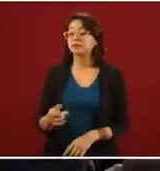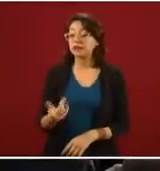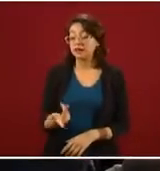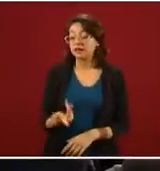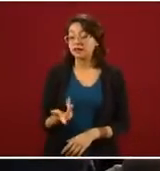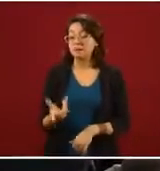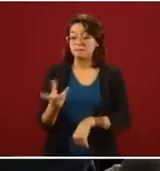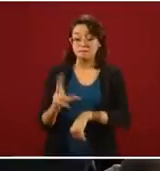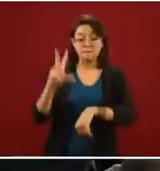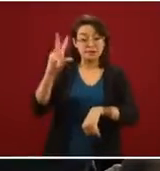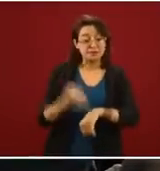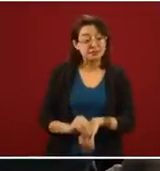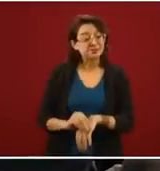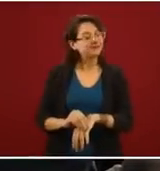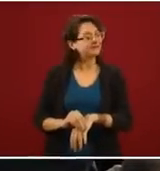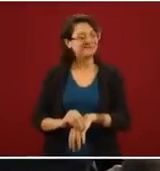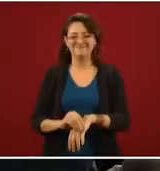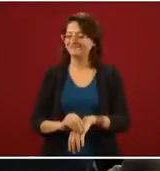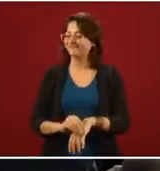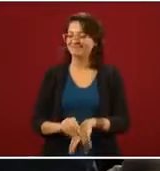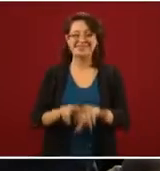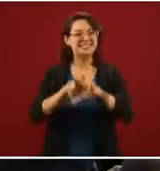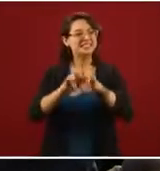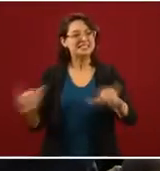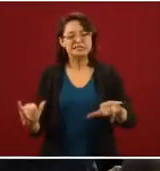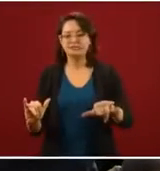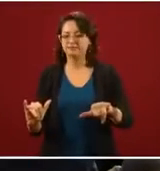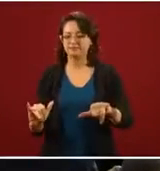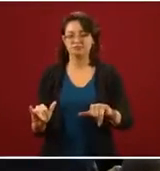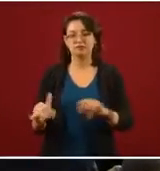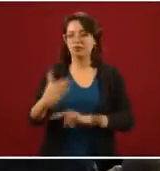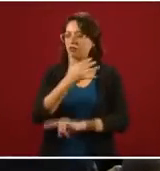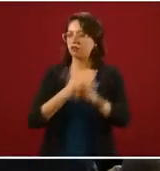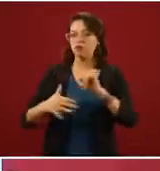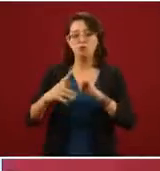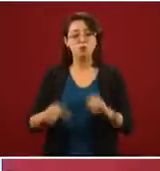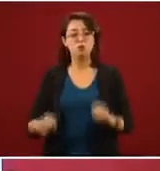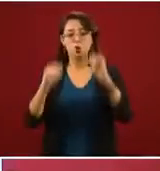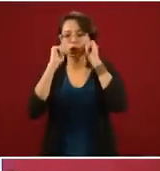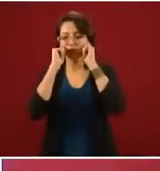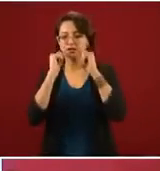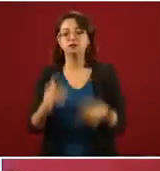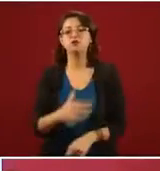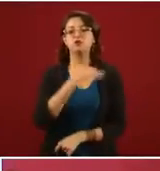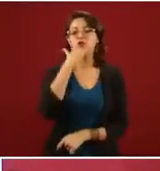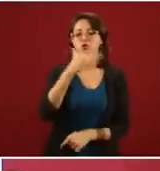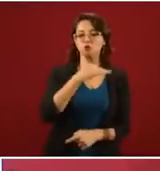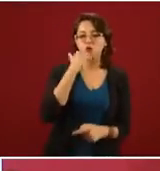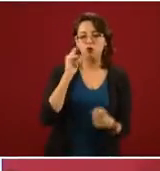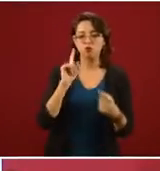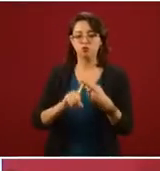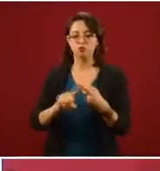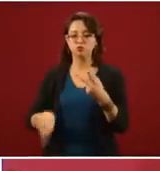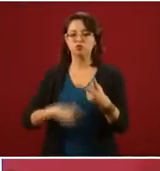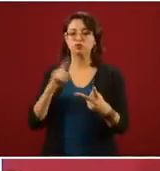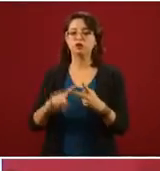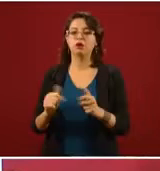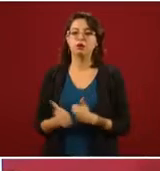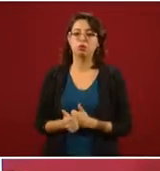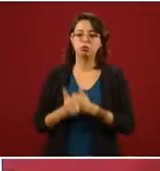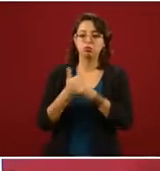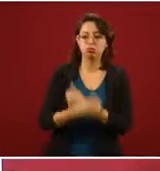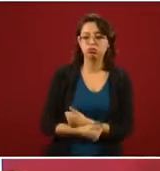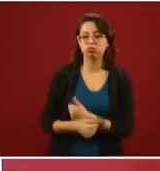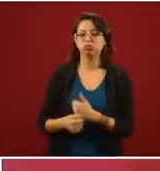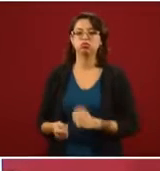circunstancia la corrupción, la el influyentismo, el